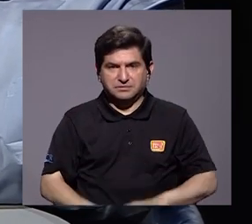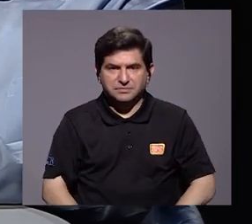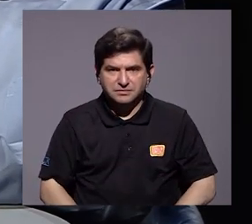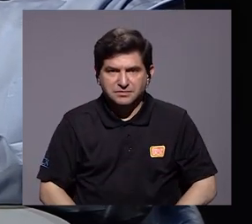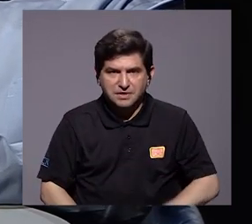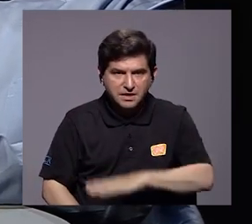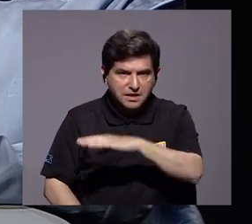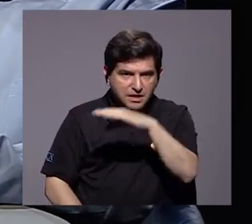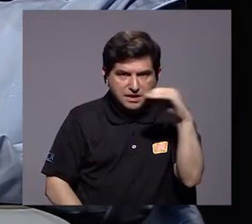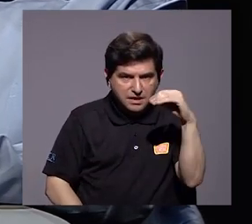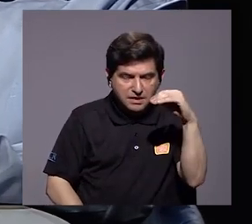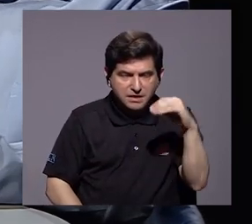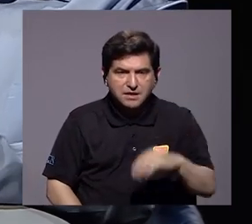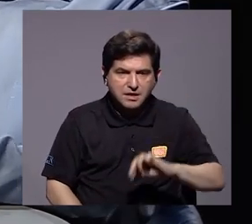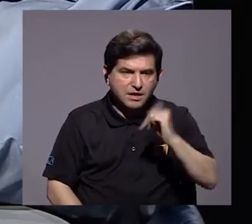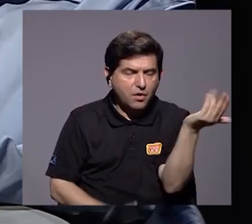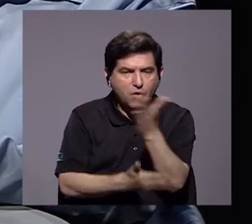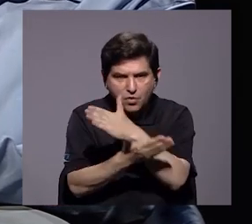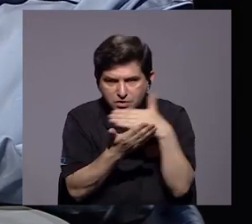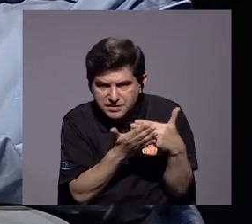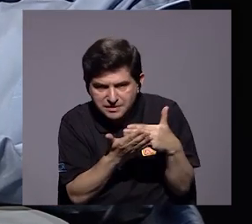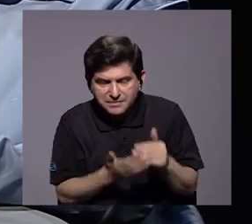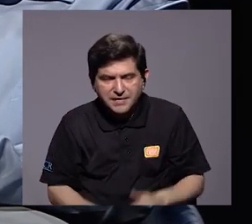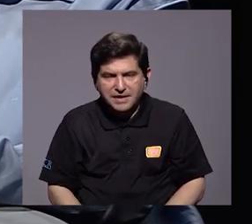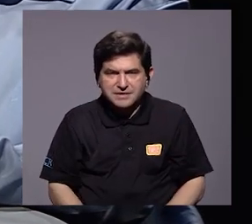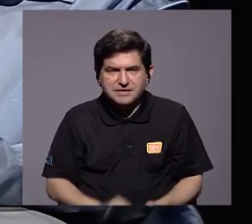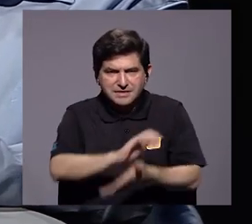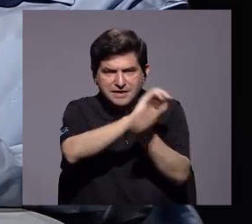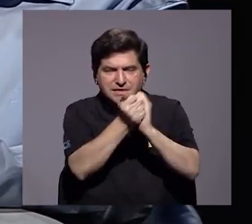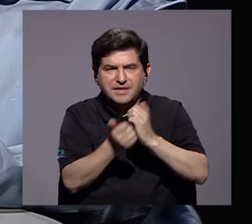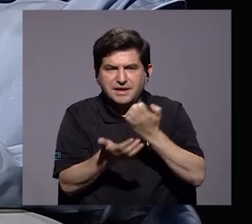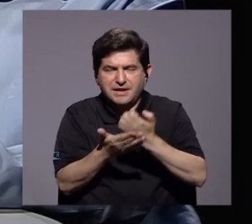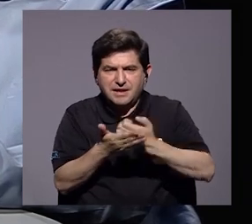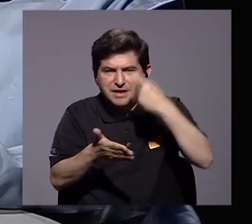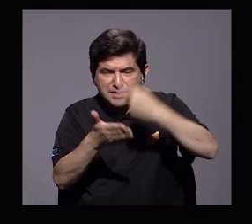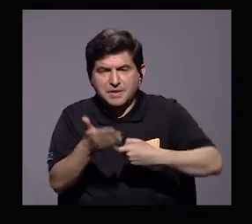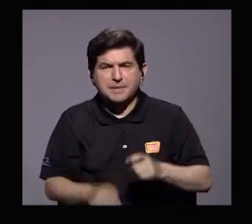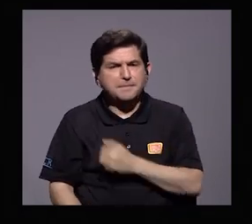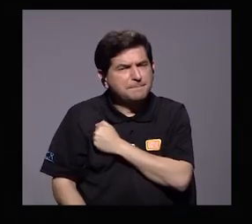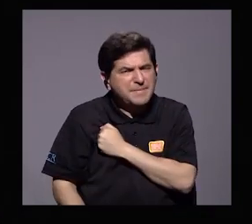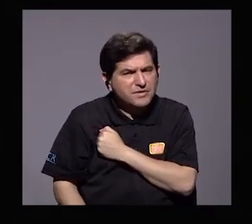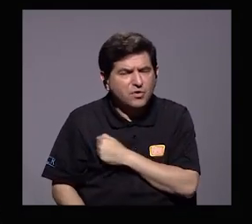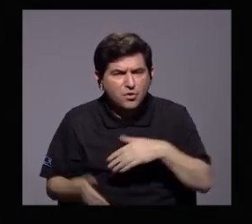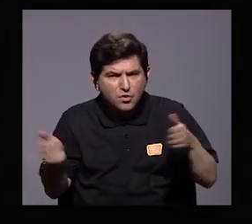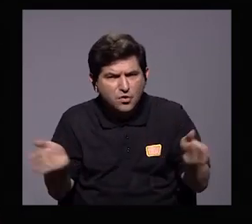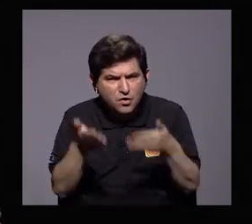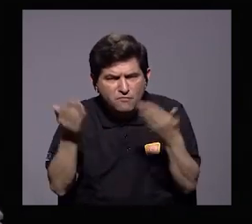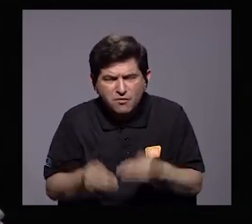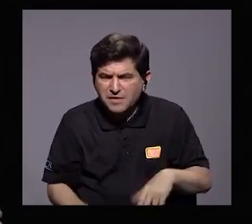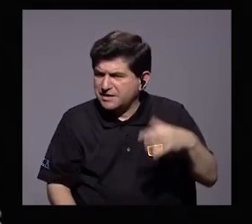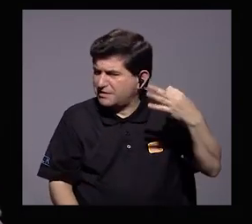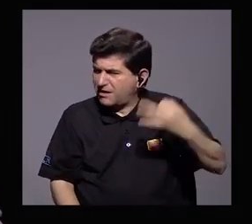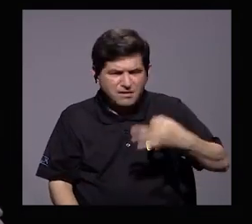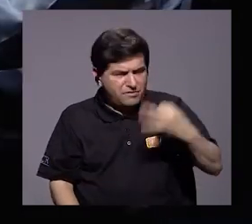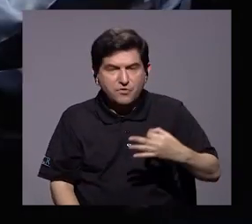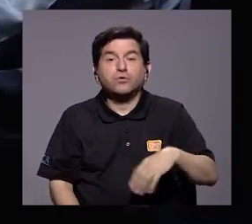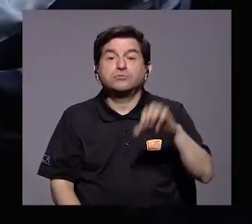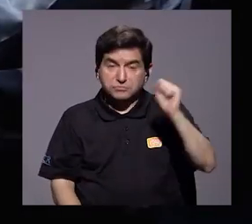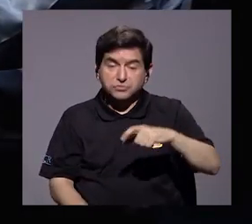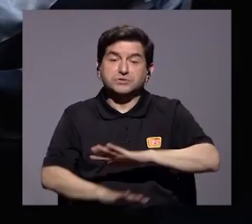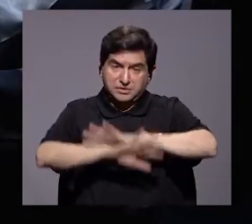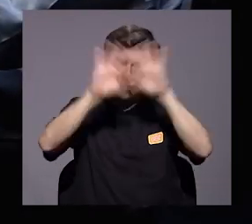lado la otra parte de la reforma fiscal que tienen claro que fomenta todo el exceso de trámites